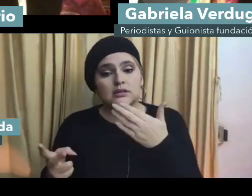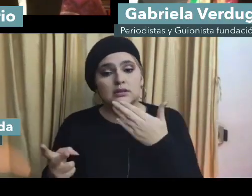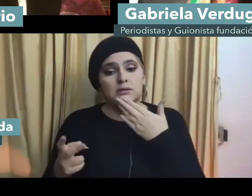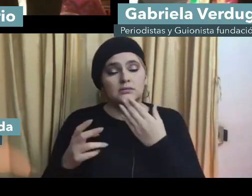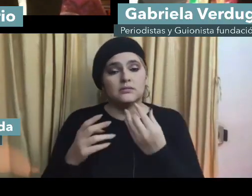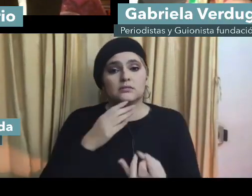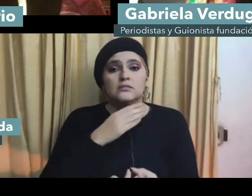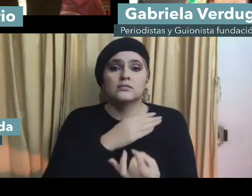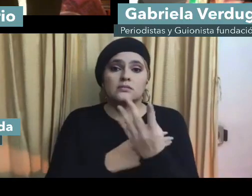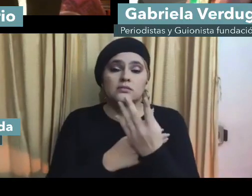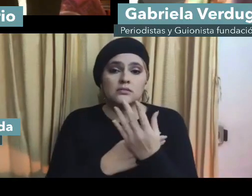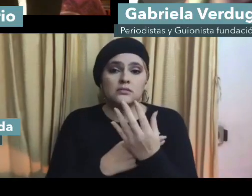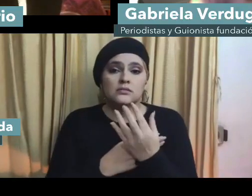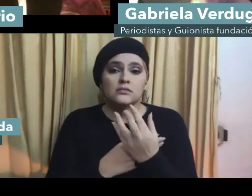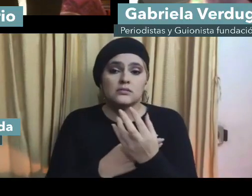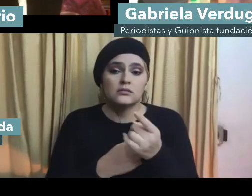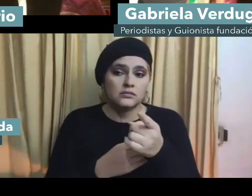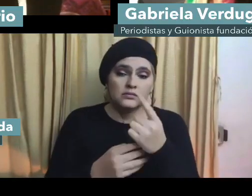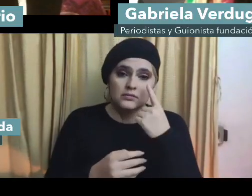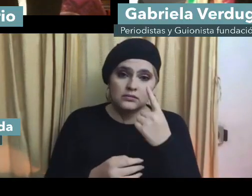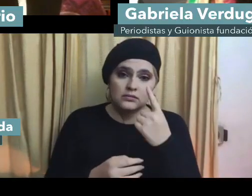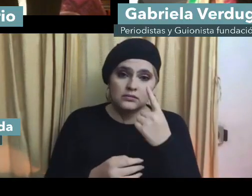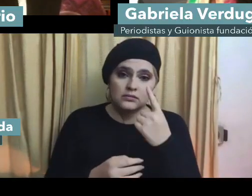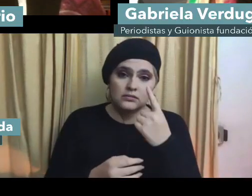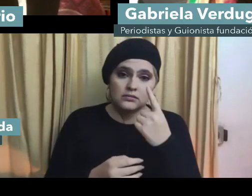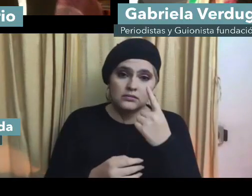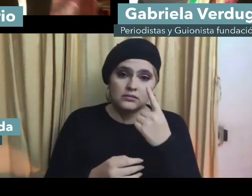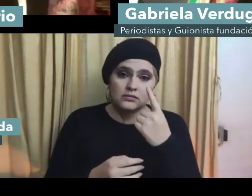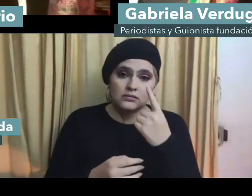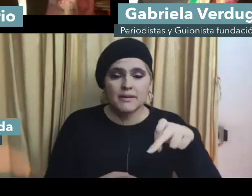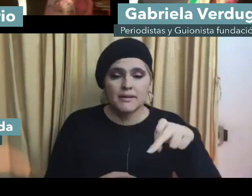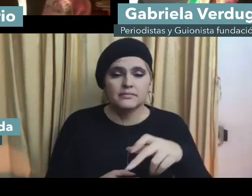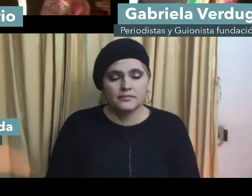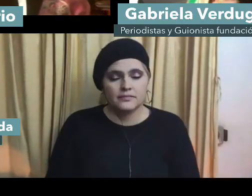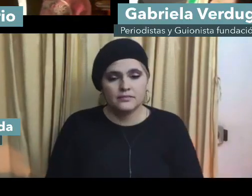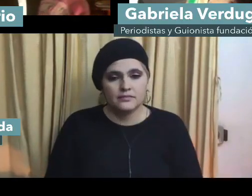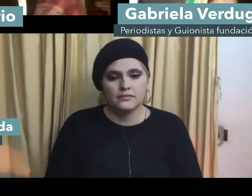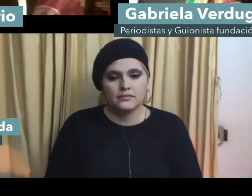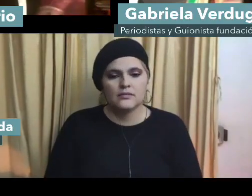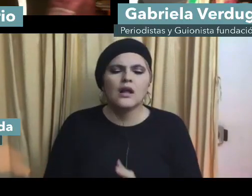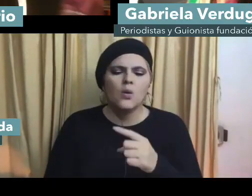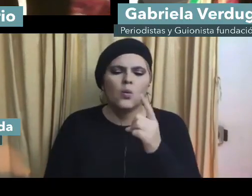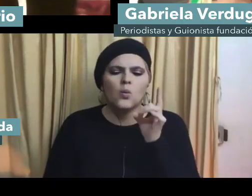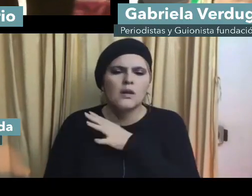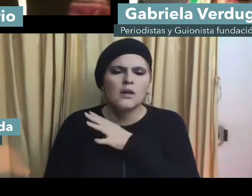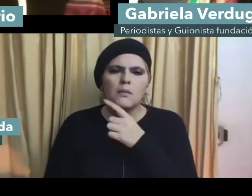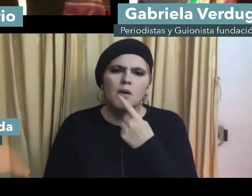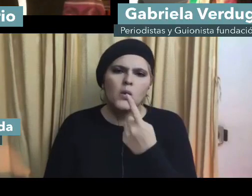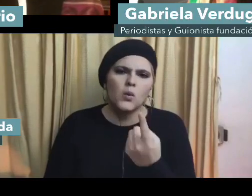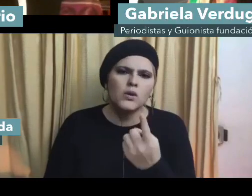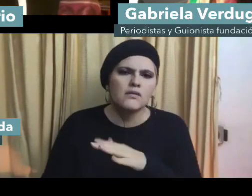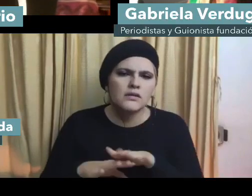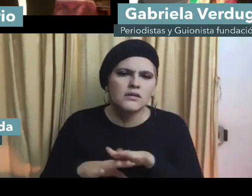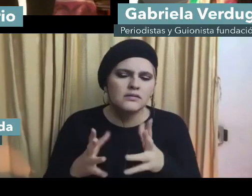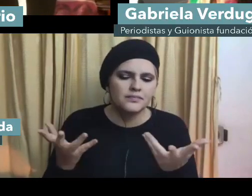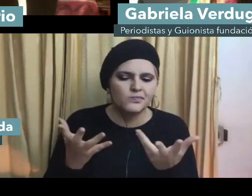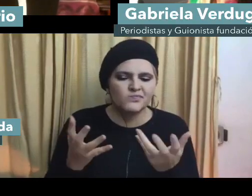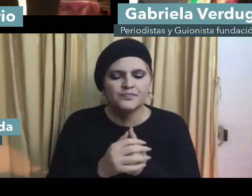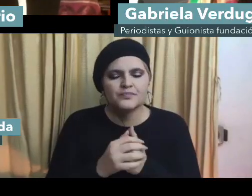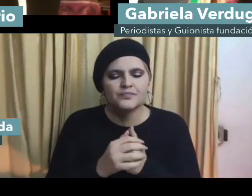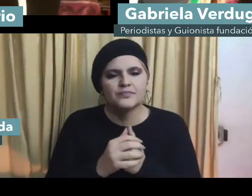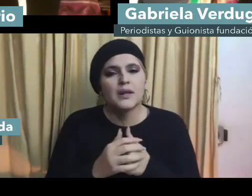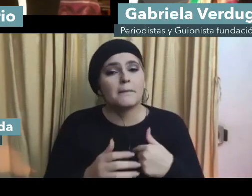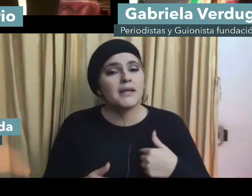sí. Y como última pregunta, para ya empezar a cerrar, doctora Valeria, sí. Merchi Villagra pregunta, mi hijo Estea también tiene una genopatía